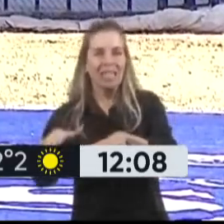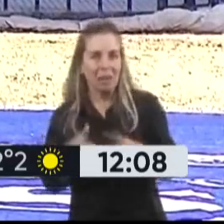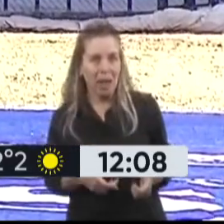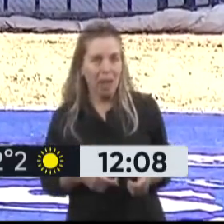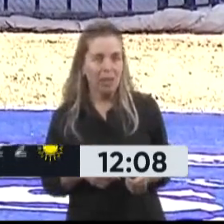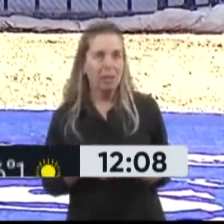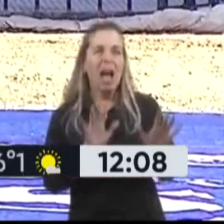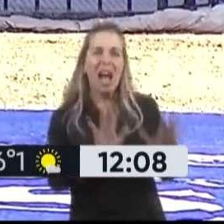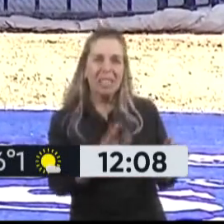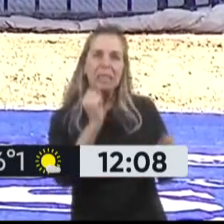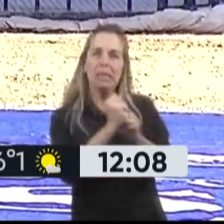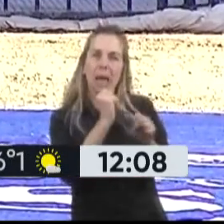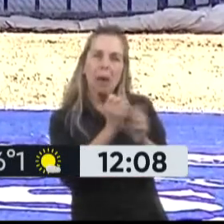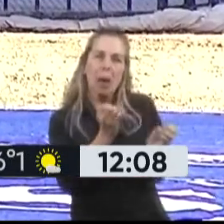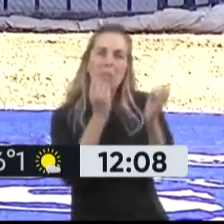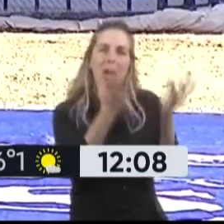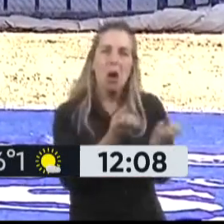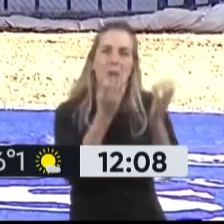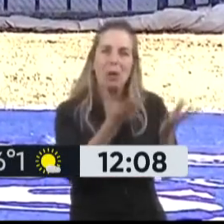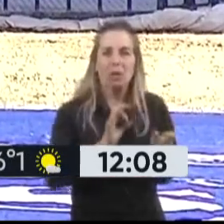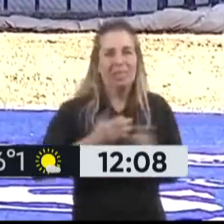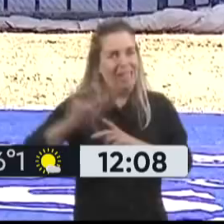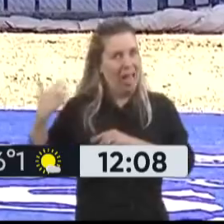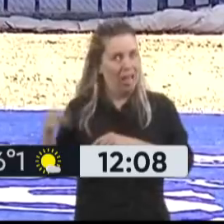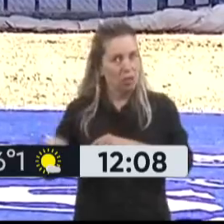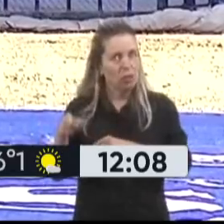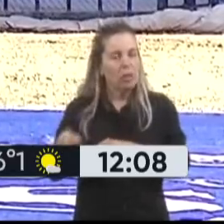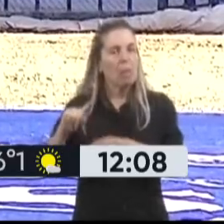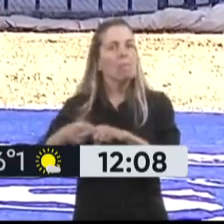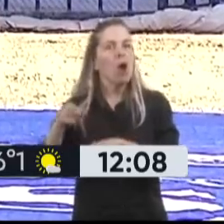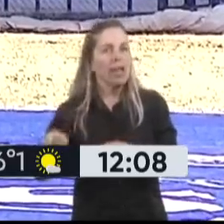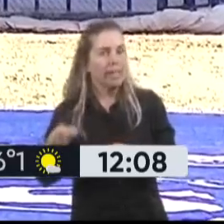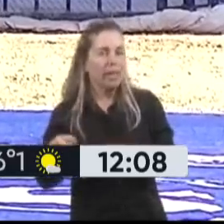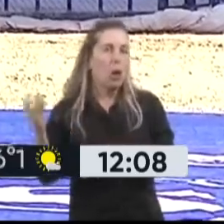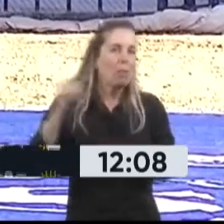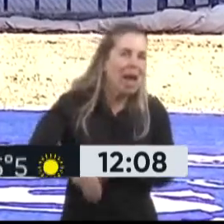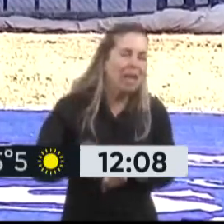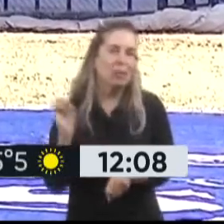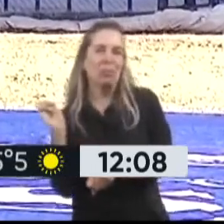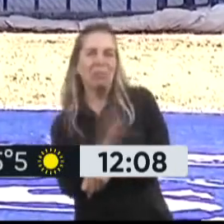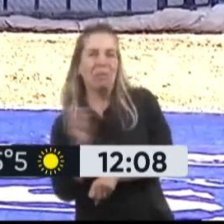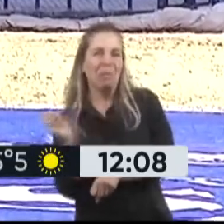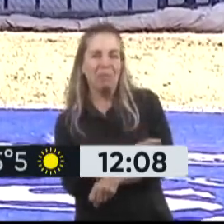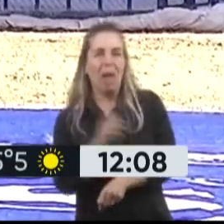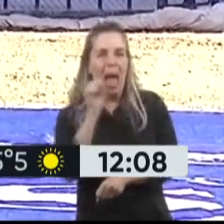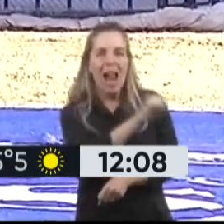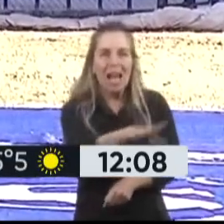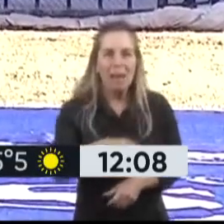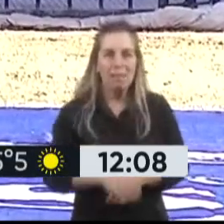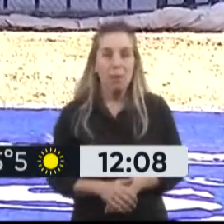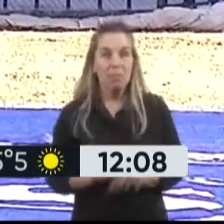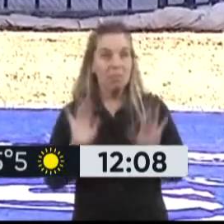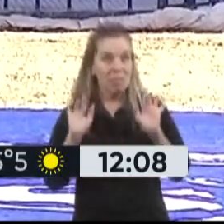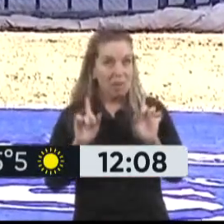mejor trabajo. Esto fue acompañado por un incesante proceso de difamación al sector agrario. Todos los